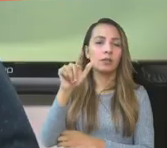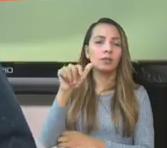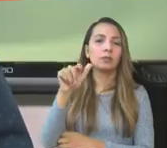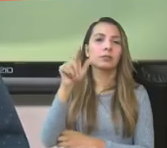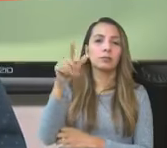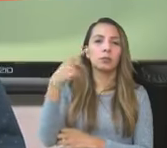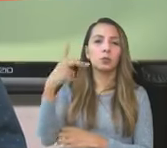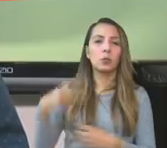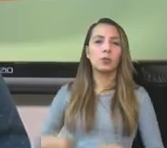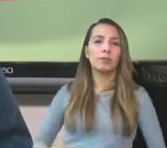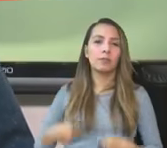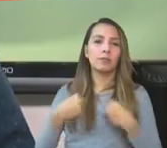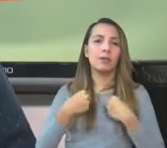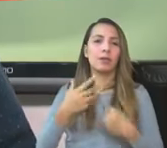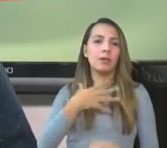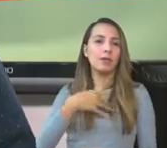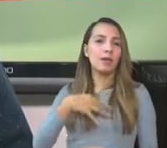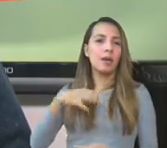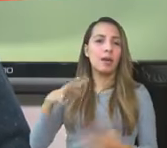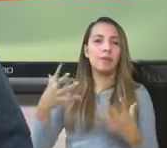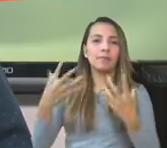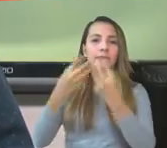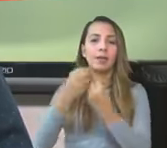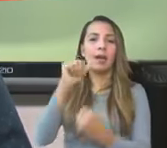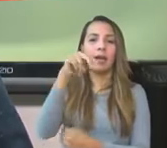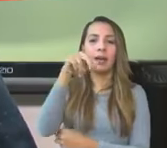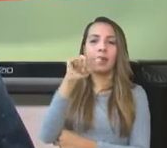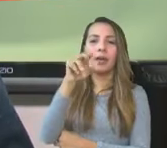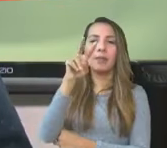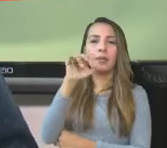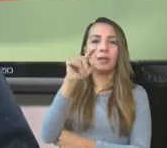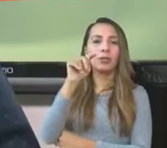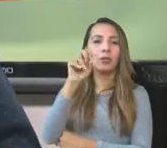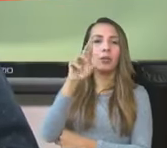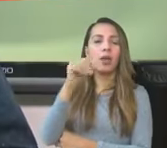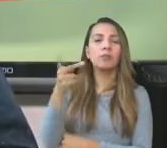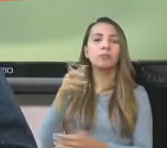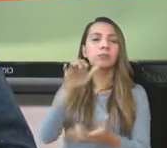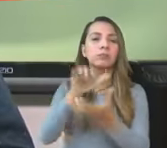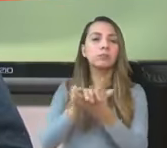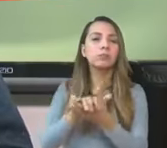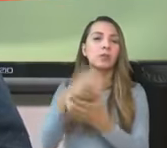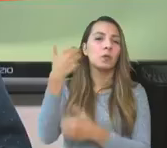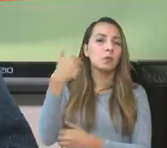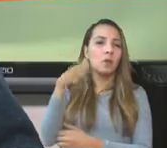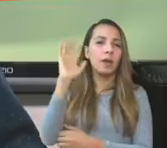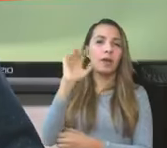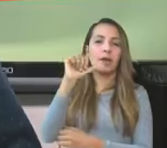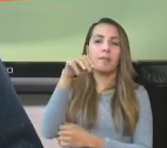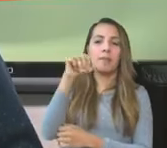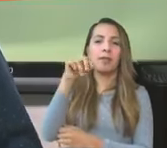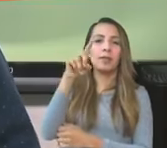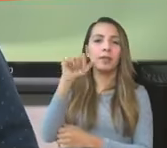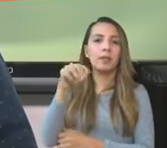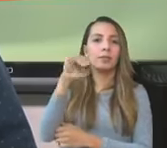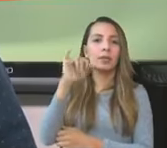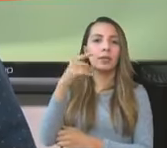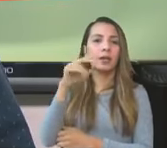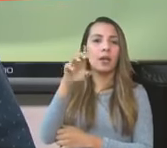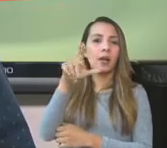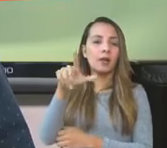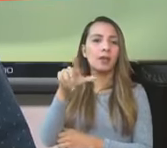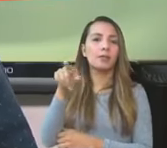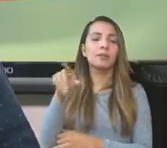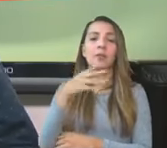Ana Victoria, es esposo o fue esposo de Amanda Miguel, cantantes que fueron acogidos aquí en nuestro país. A la